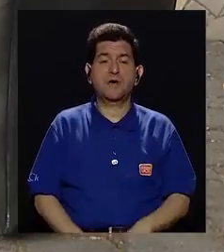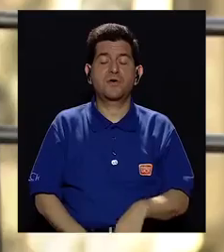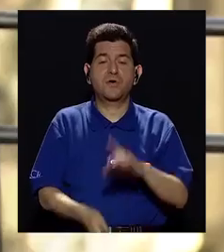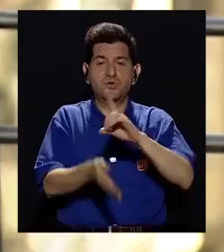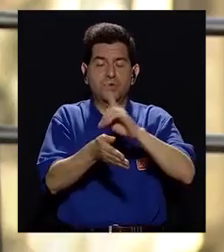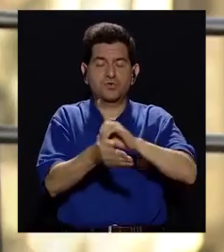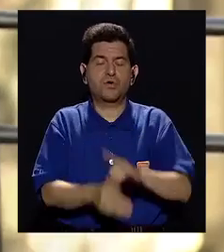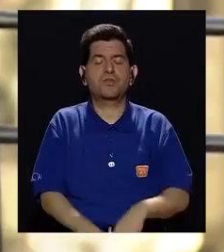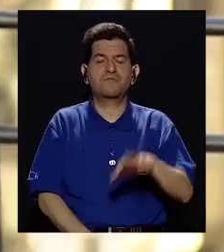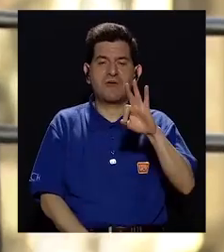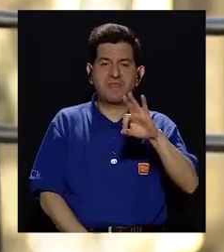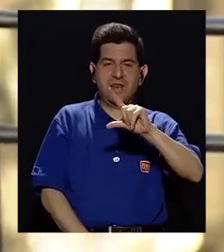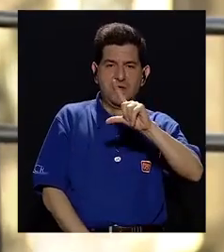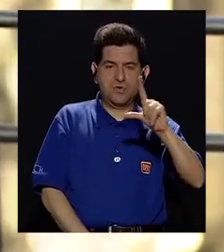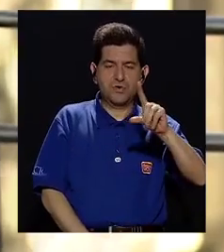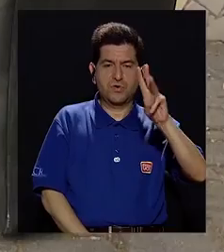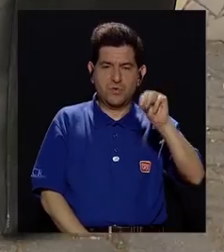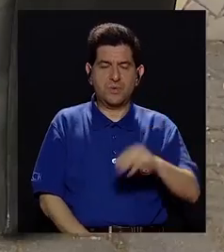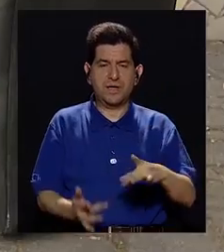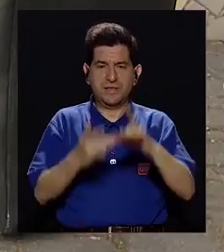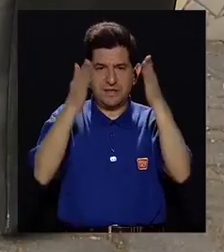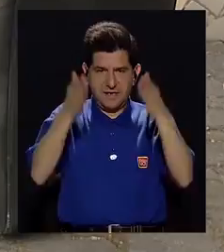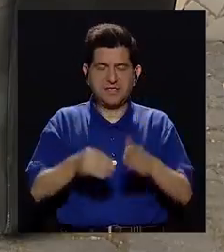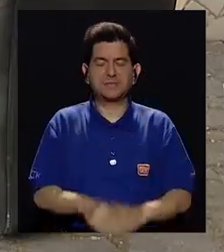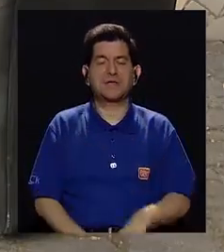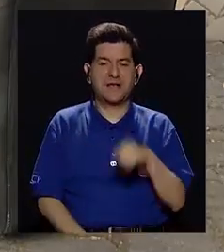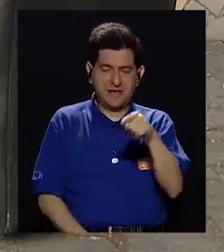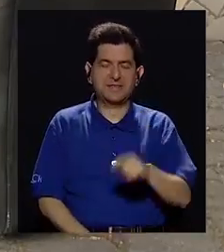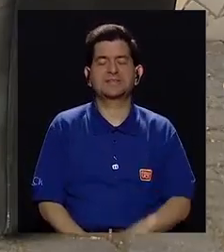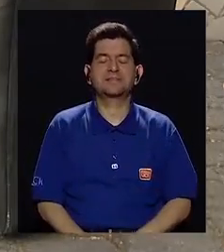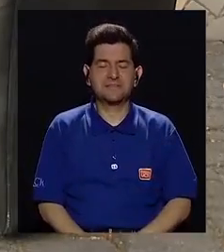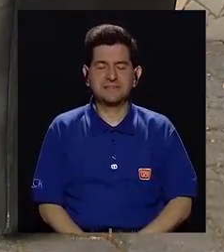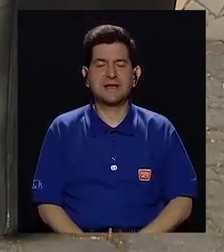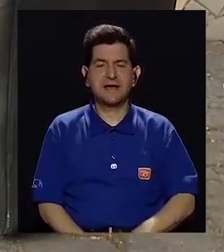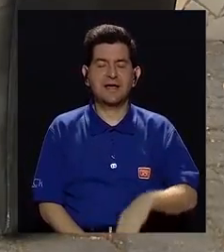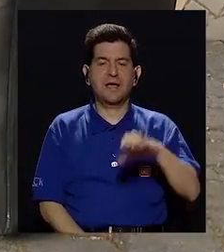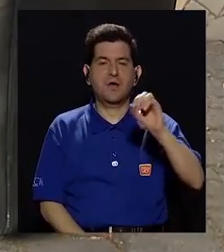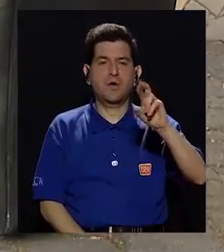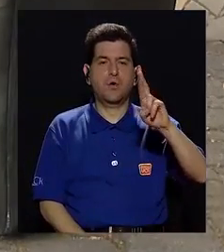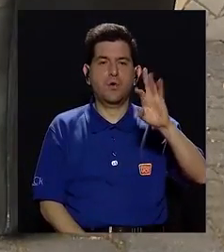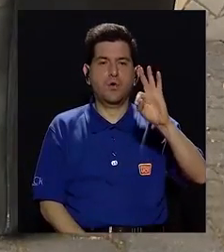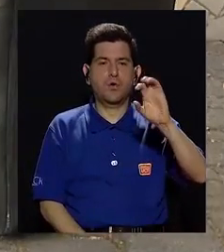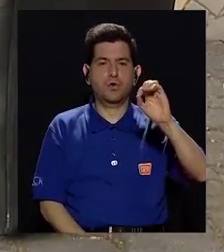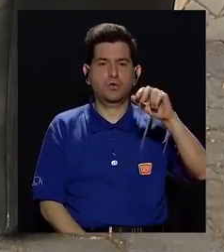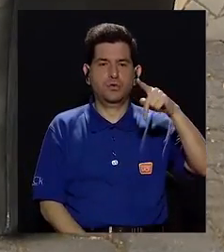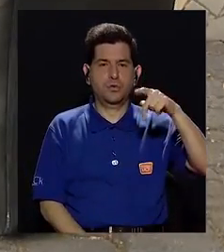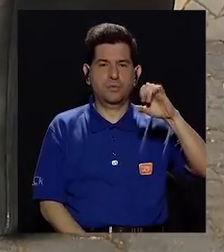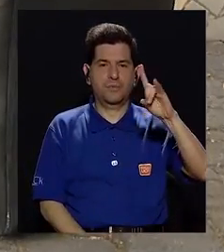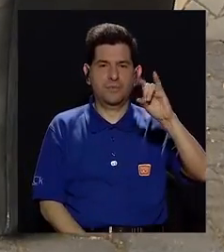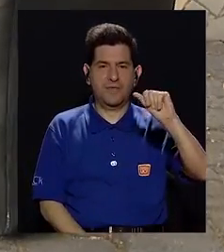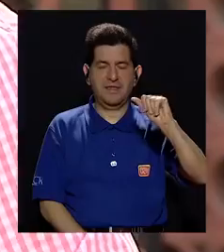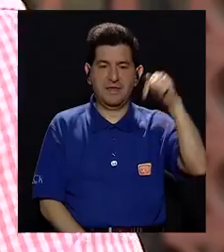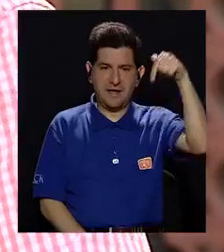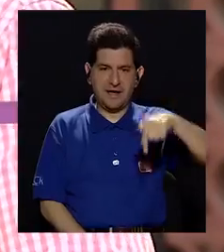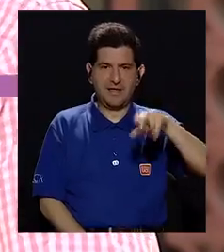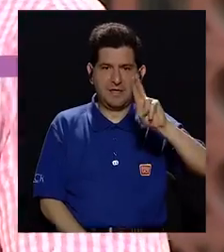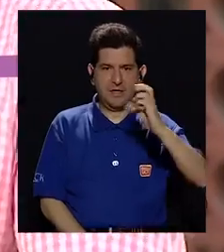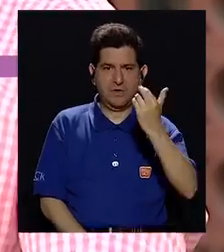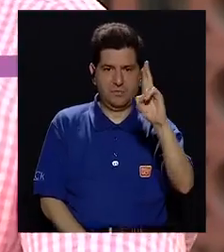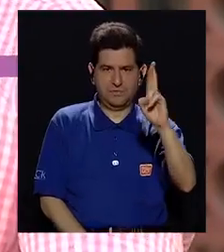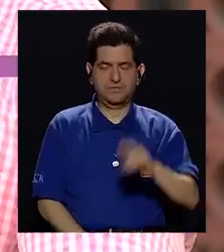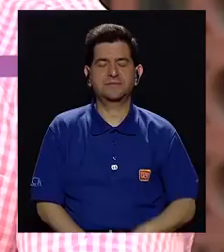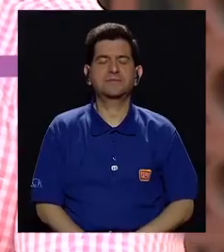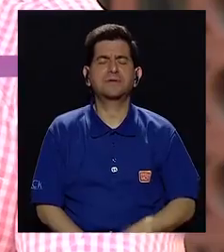doctor Federico Llobet Matamoros, especialista en ortopedia y traumatología de nuestra Universidad de Costa Rica.